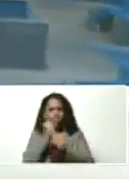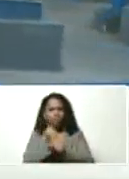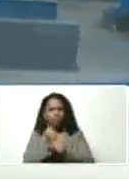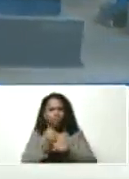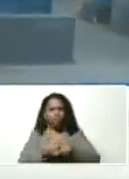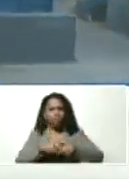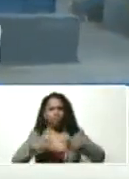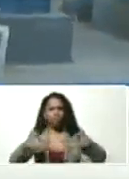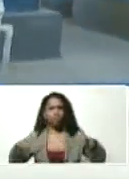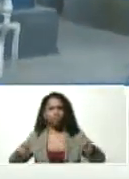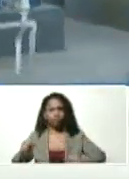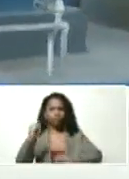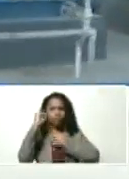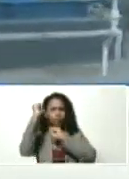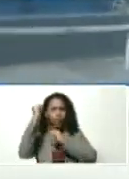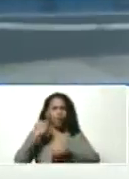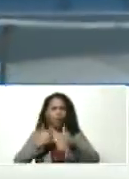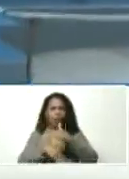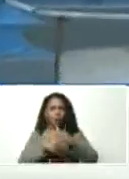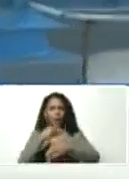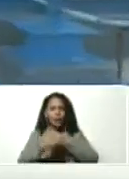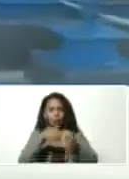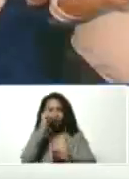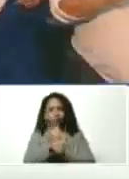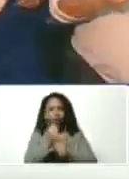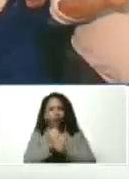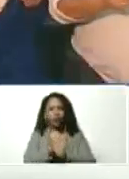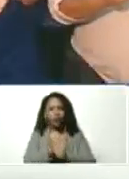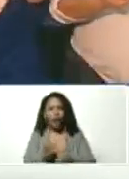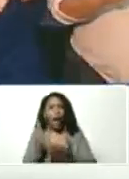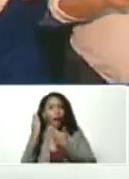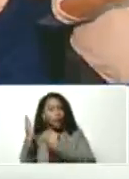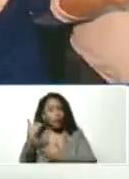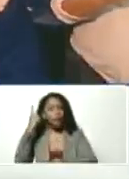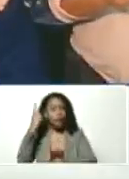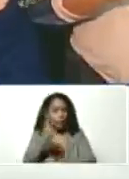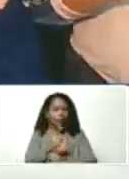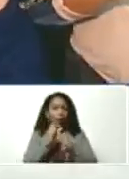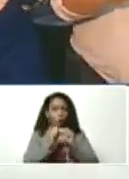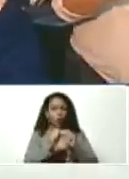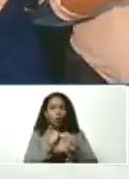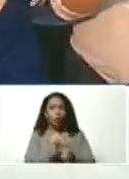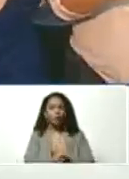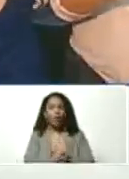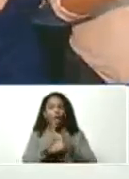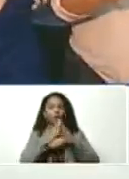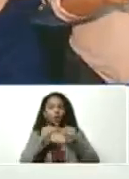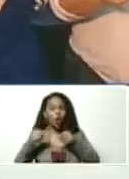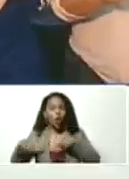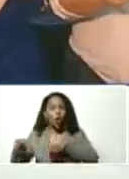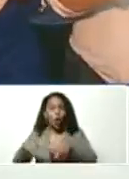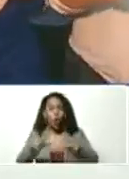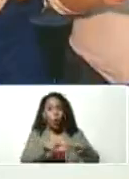creciendo, victorioso, aquí vamos. Y así debemos seguir, todos los sectores